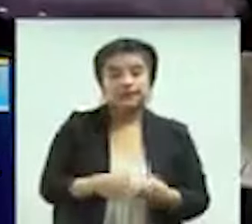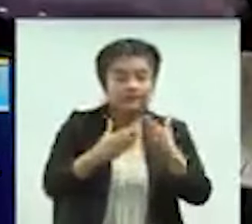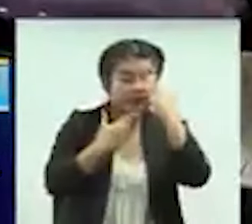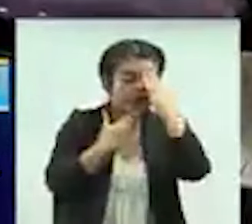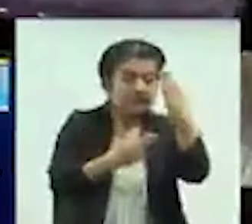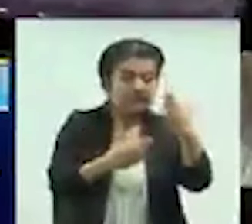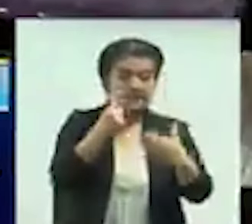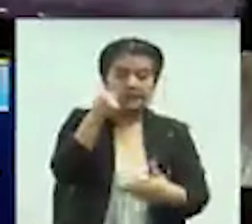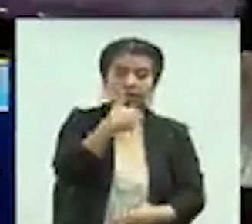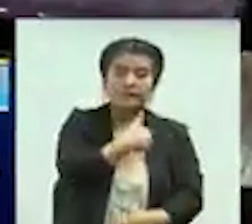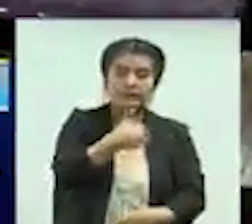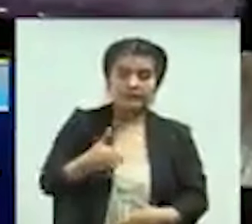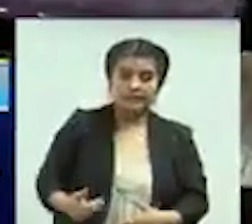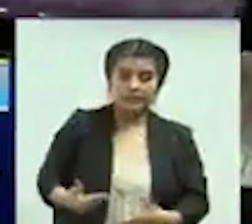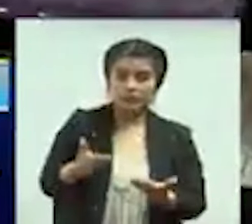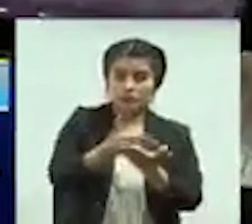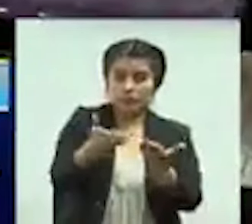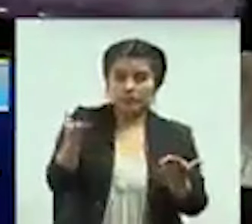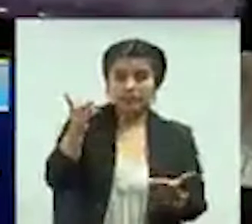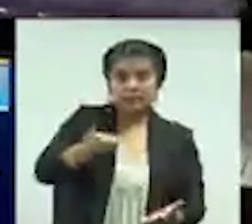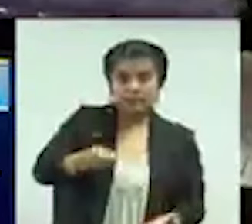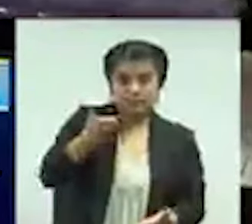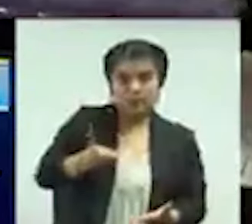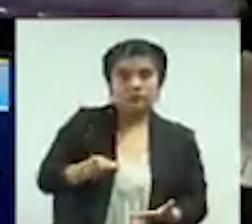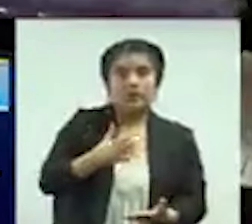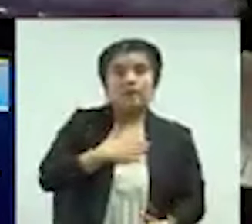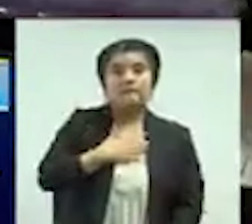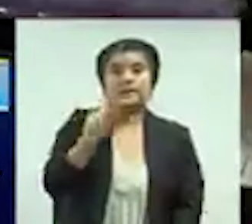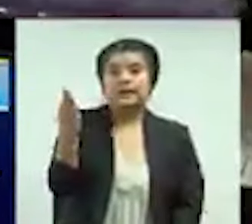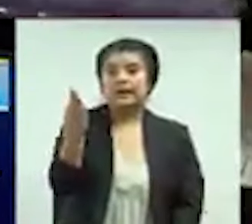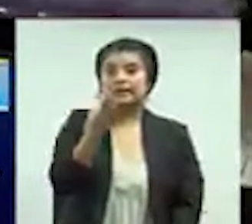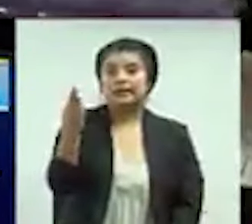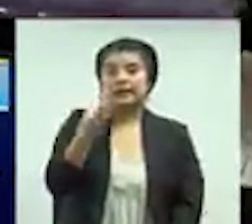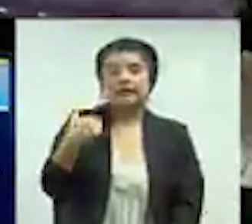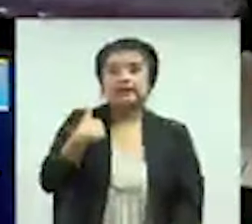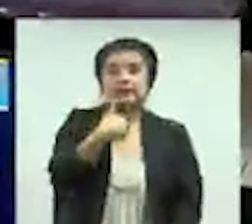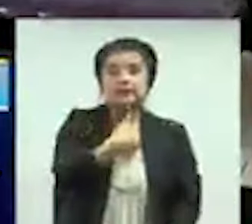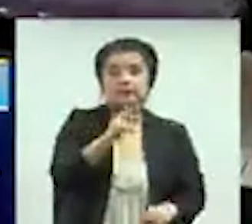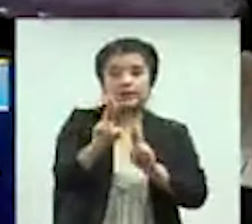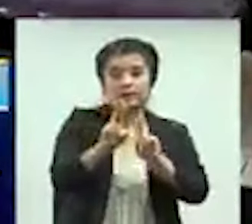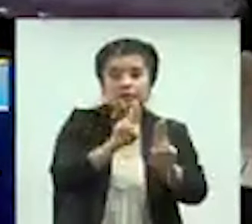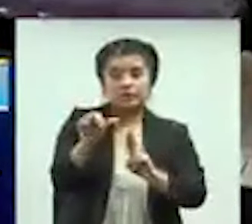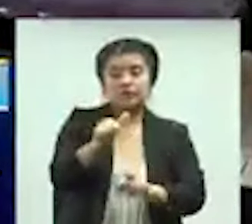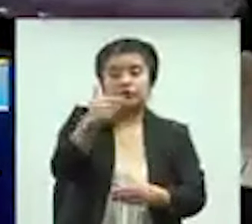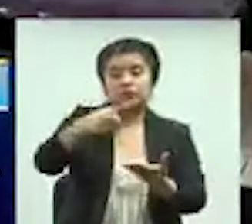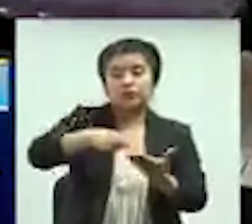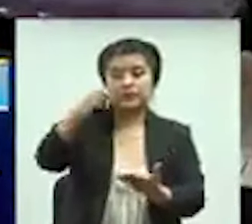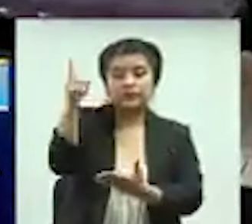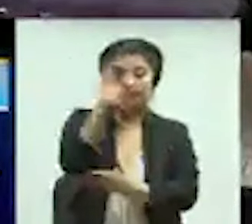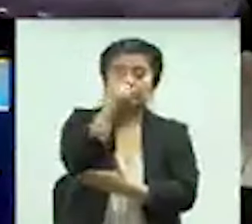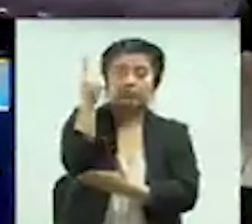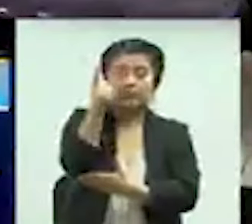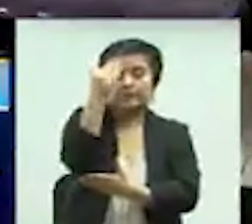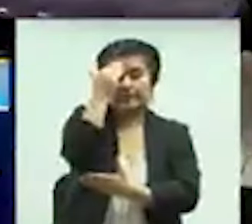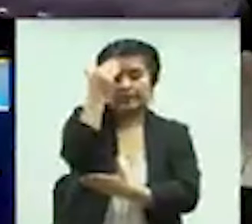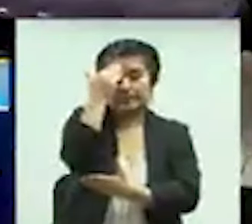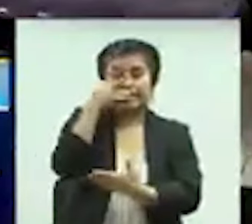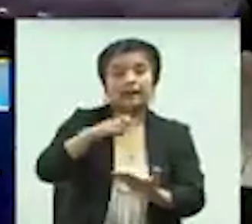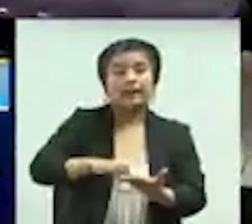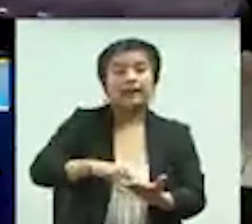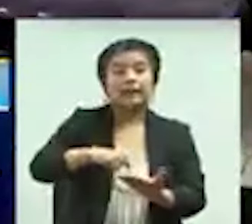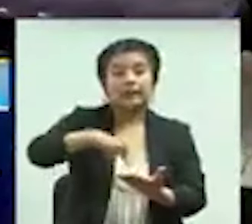Gracias, señor presidente. Honorable pleno, en mi calidad de ministro de Relaciones Exteriores es importante recordar que Palestina ya